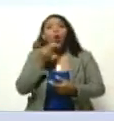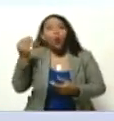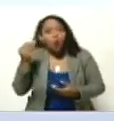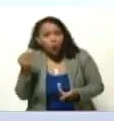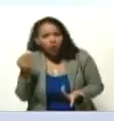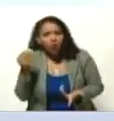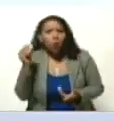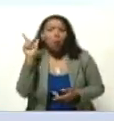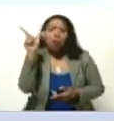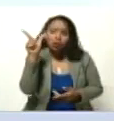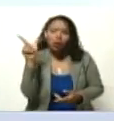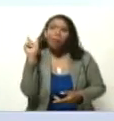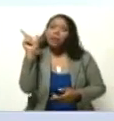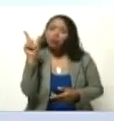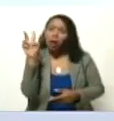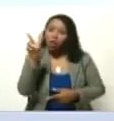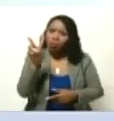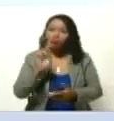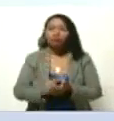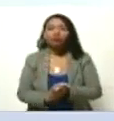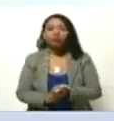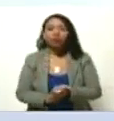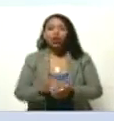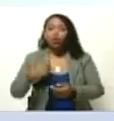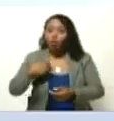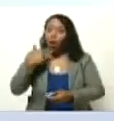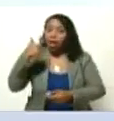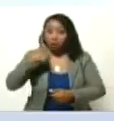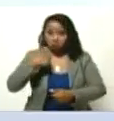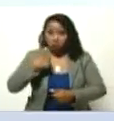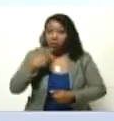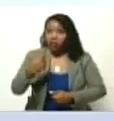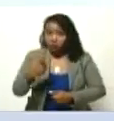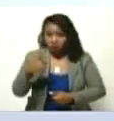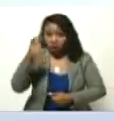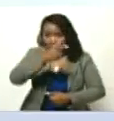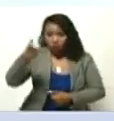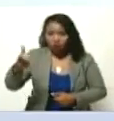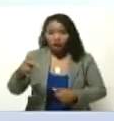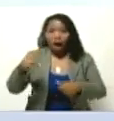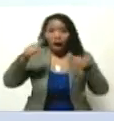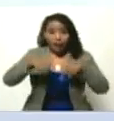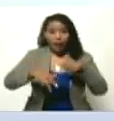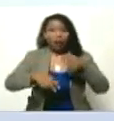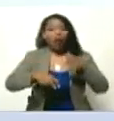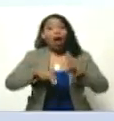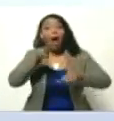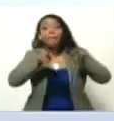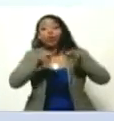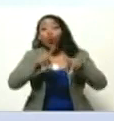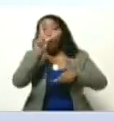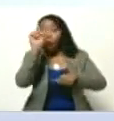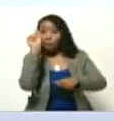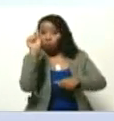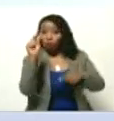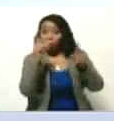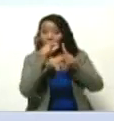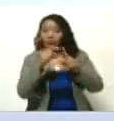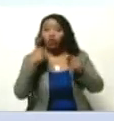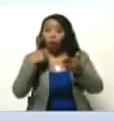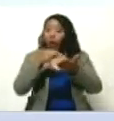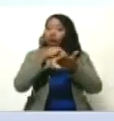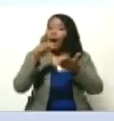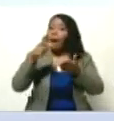PSUV, yo les digo a la gente, aquí exponemos un punto y yo anoto los derechos de palabra, por cada